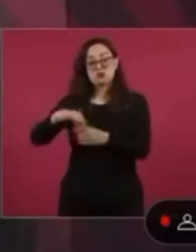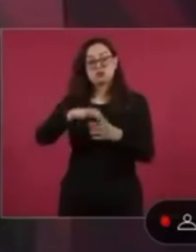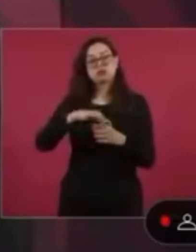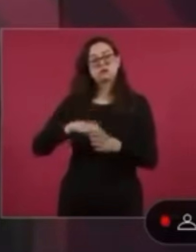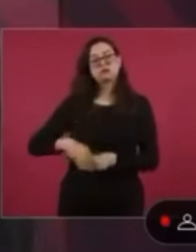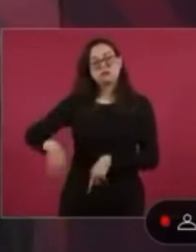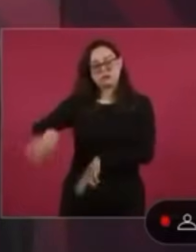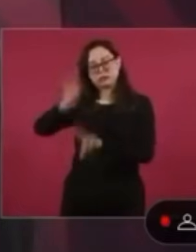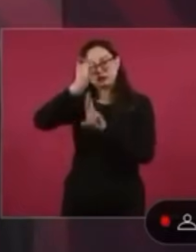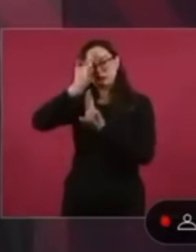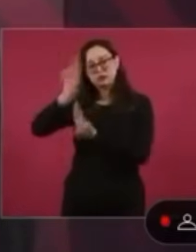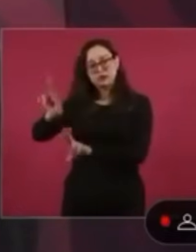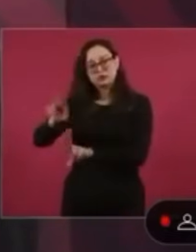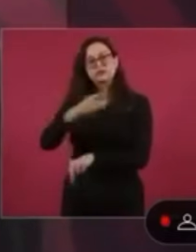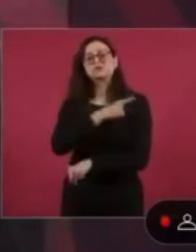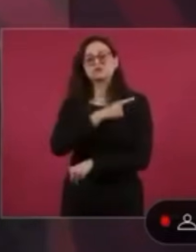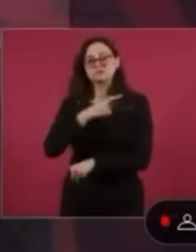venezolanos.